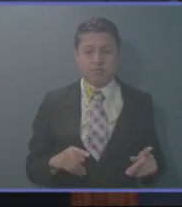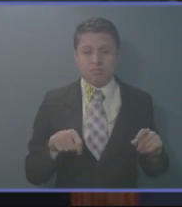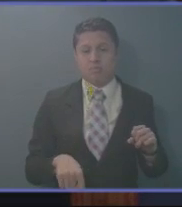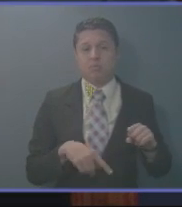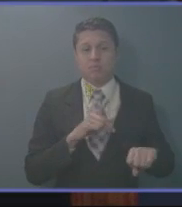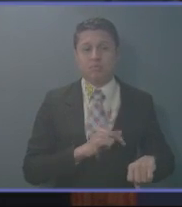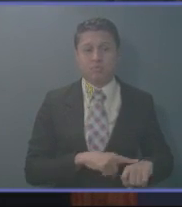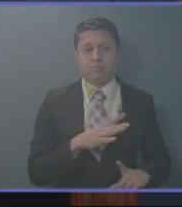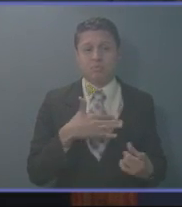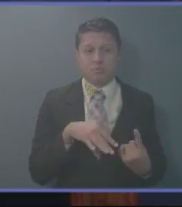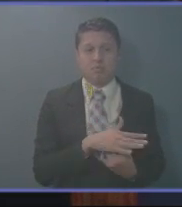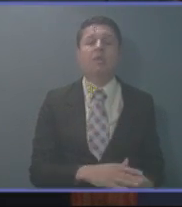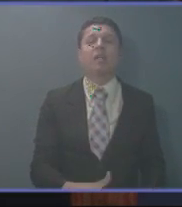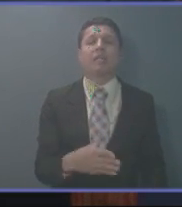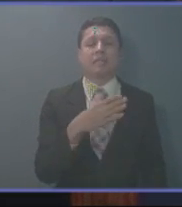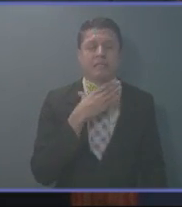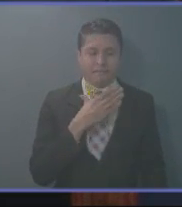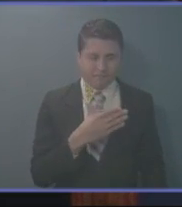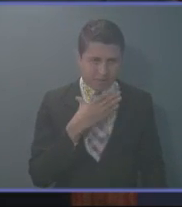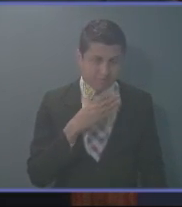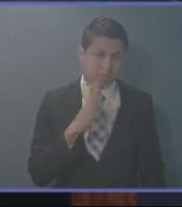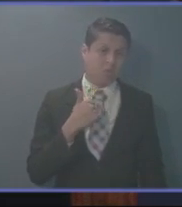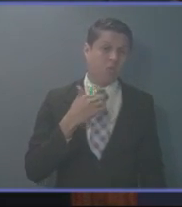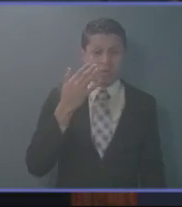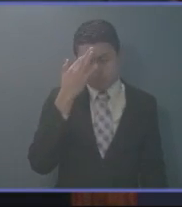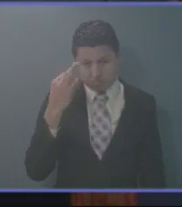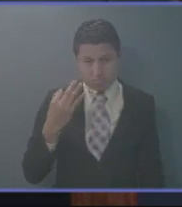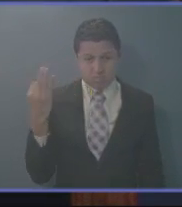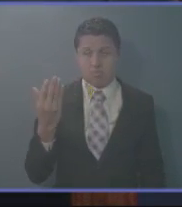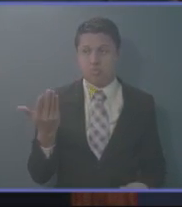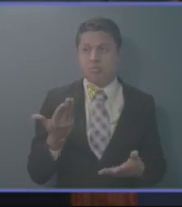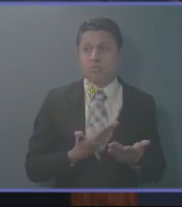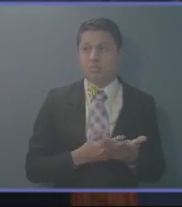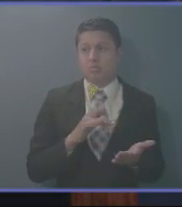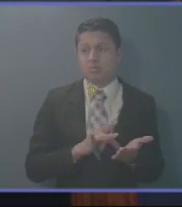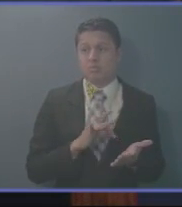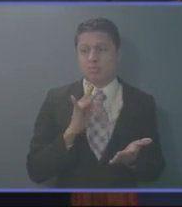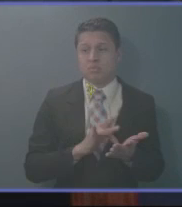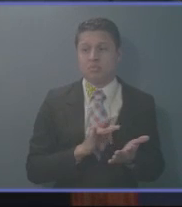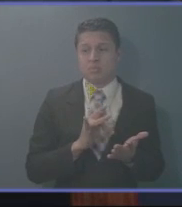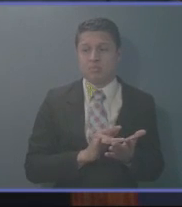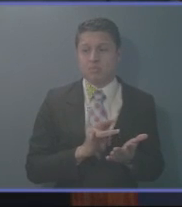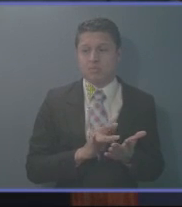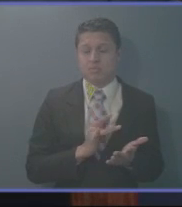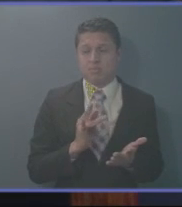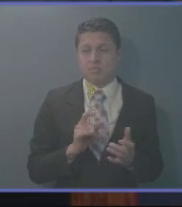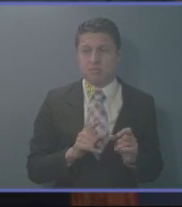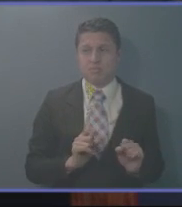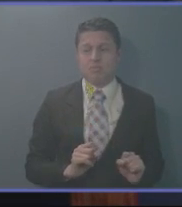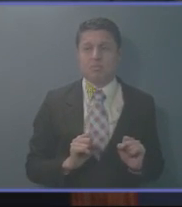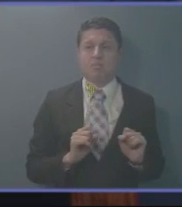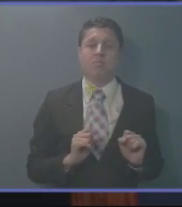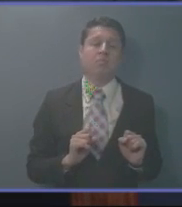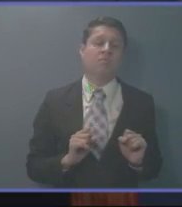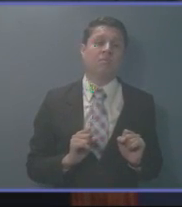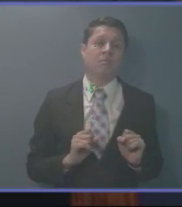momento de crisis, pero creo que tenemos que aprovechar la oportunidad que se tiene y